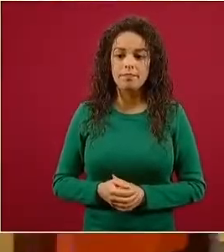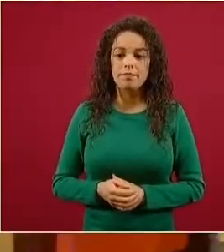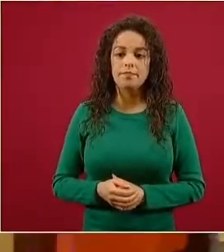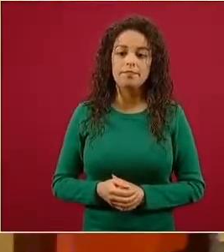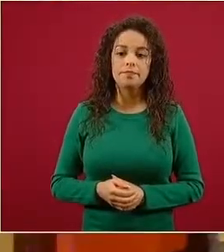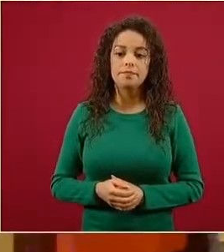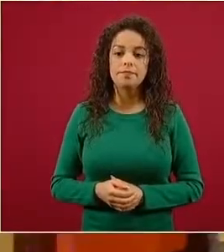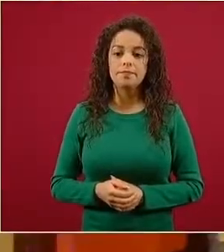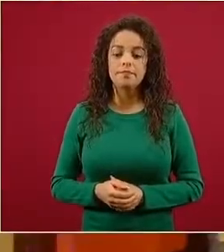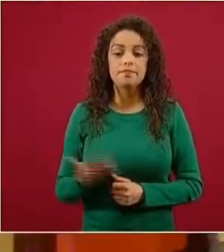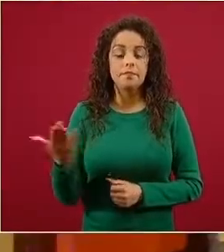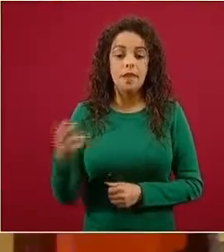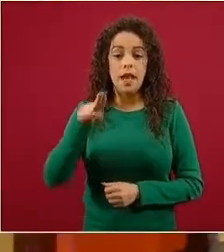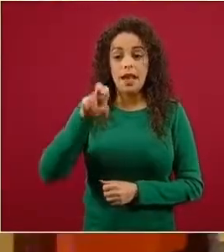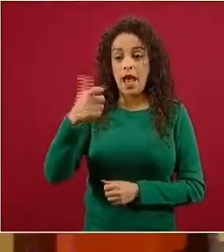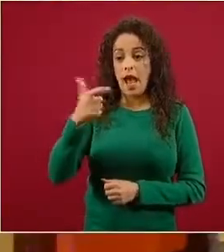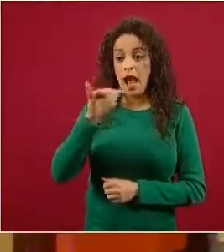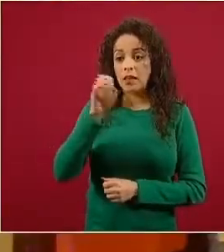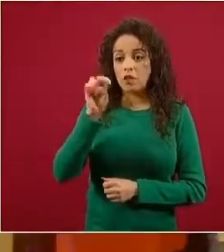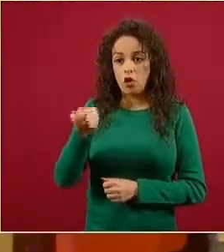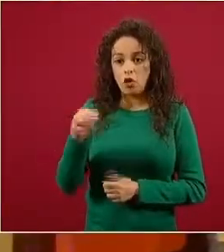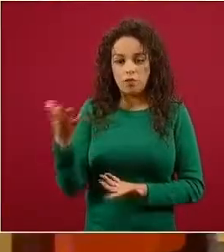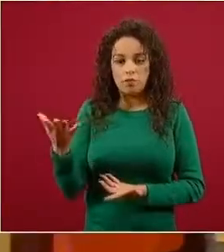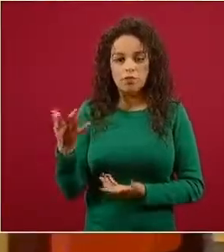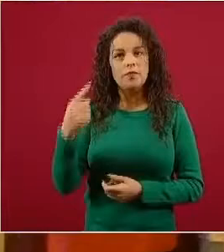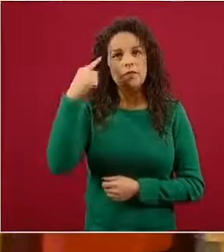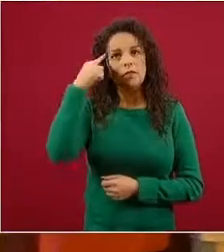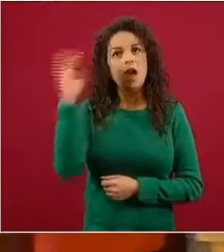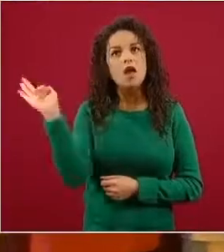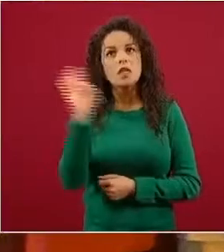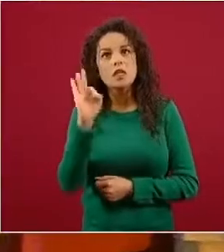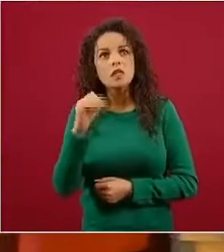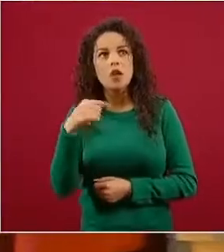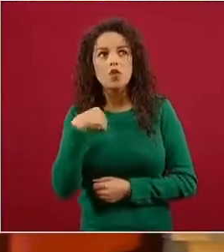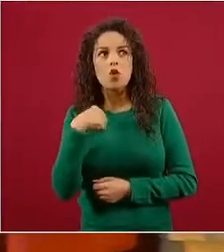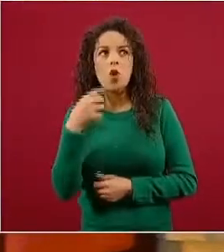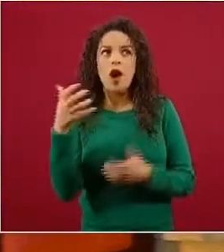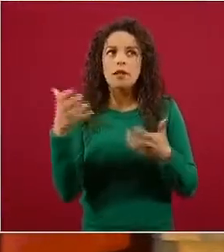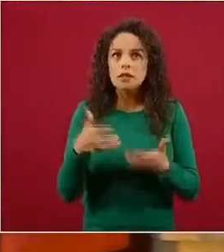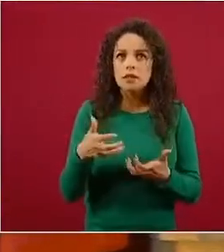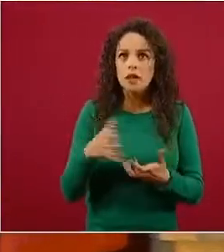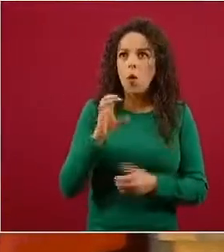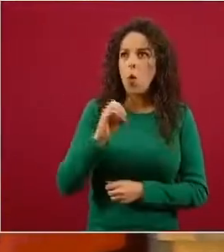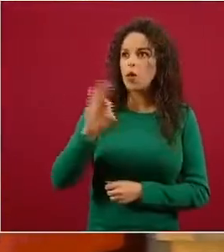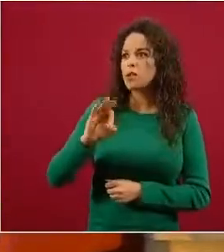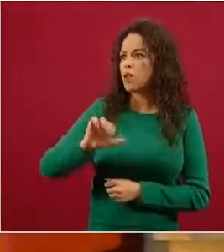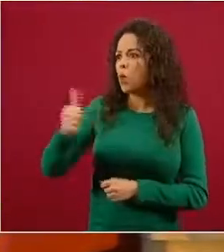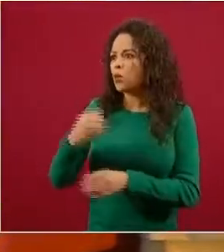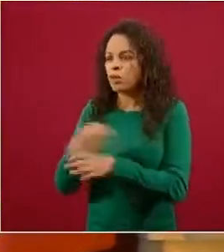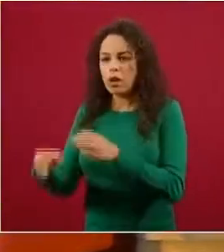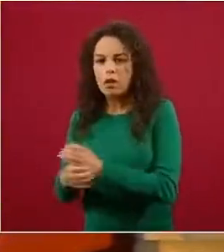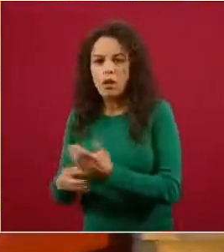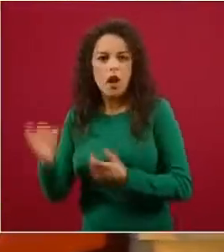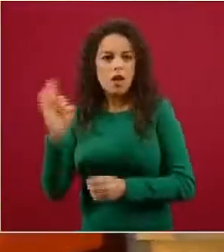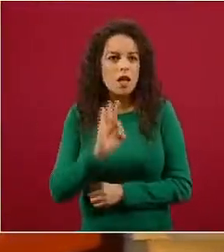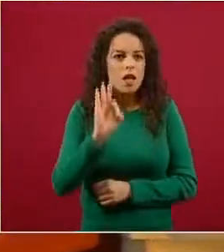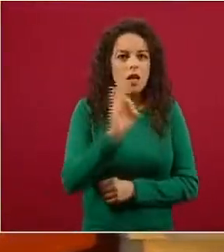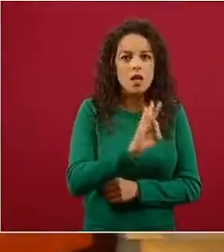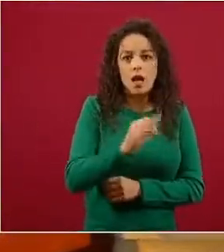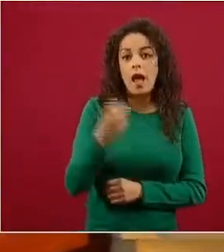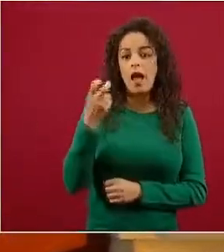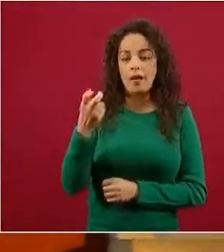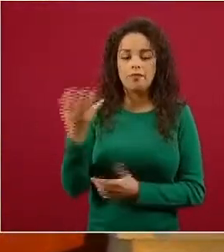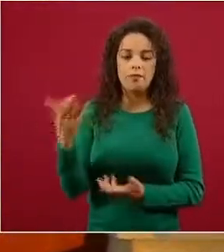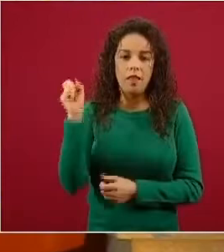Algunas de las fases por las que pasa una persona en duelo, y ejemplifico las de la doctora Elizabeth Kubler-Ross, existen muchas